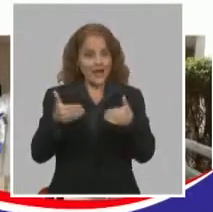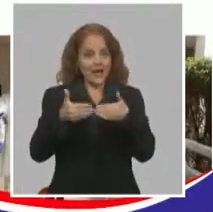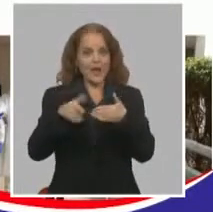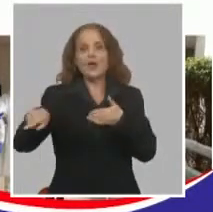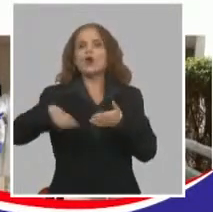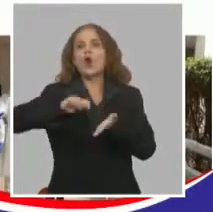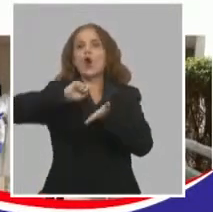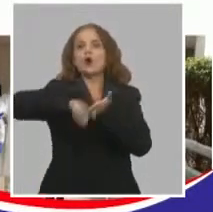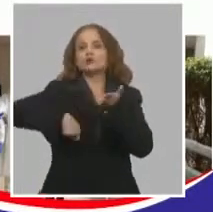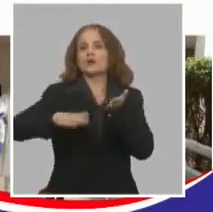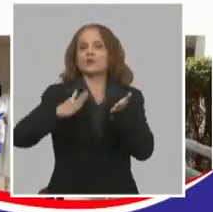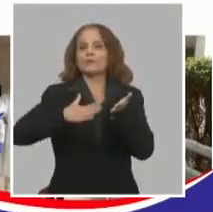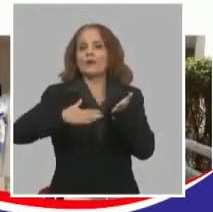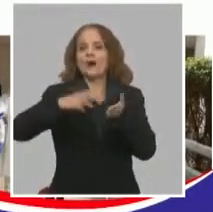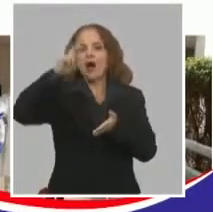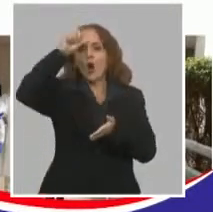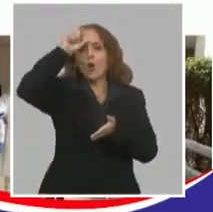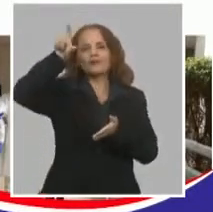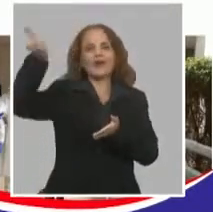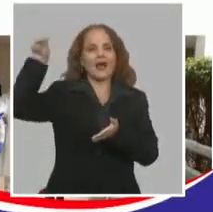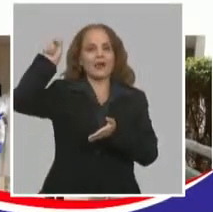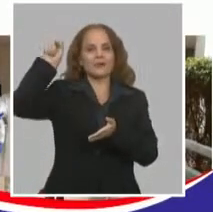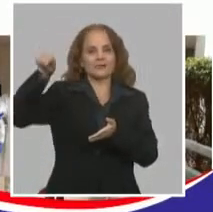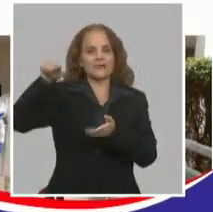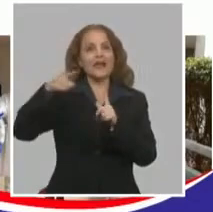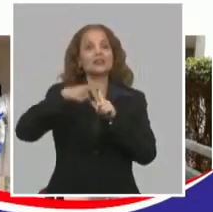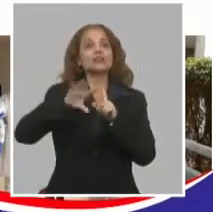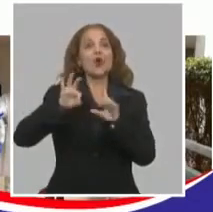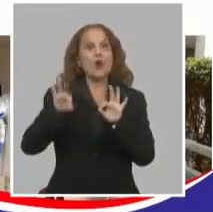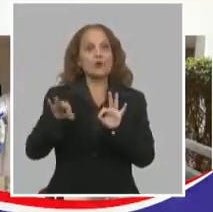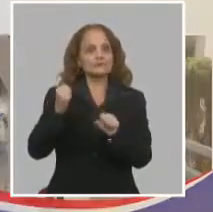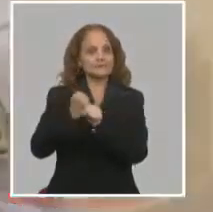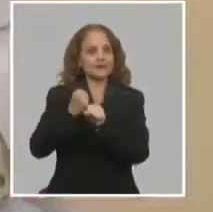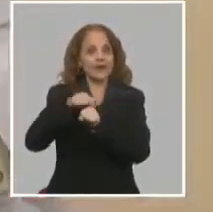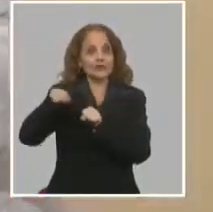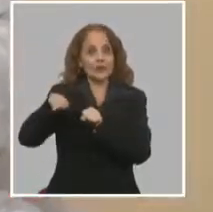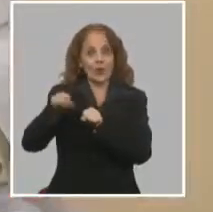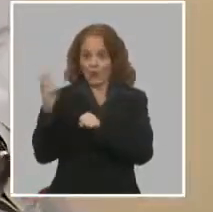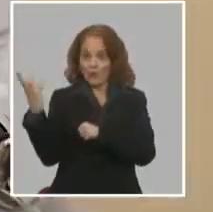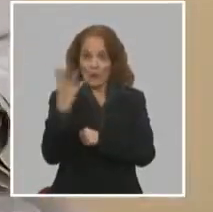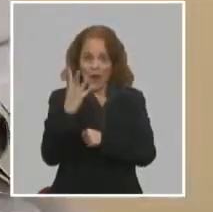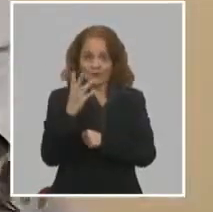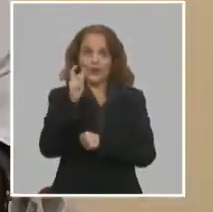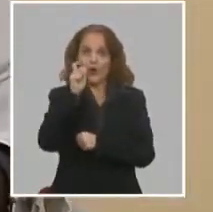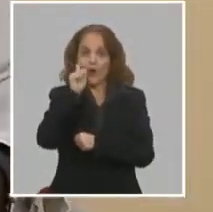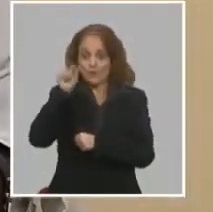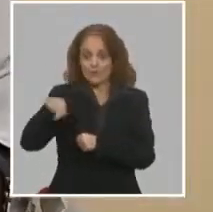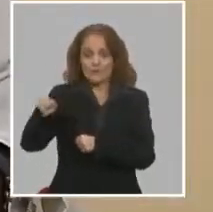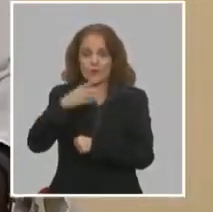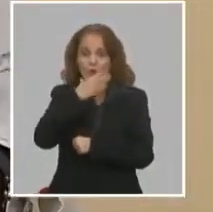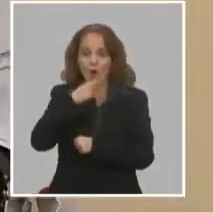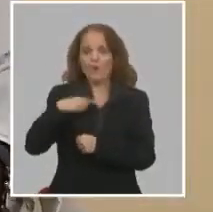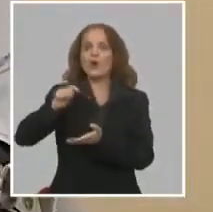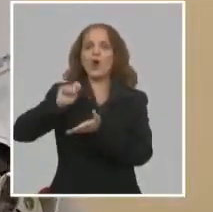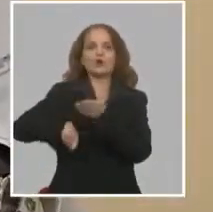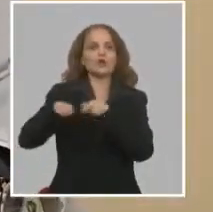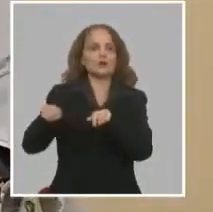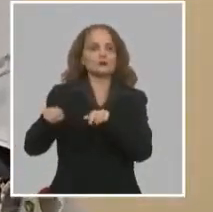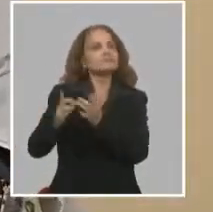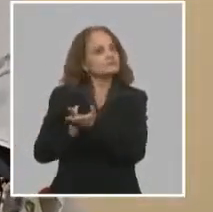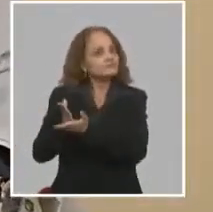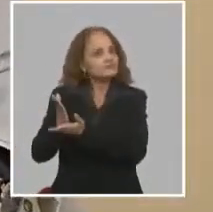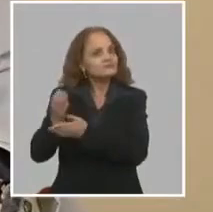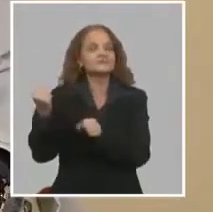contratados en el propio hospital donde nosotros desarrollamos el trabajo durante los 3 meses, 22 días que estuvimos allá. Hoy